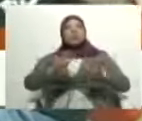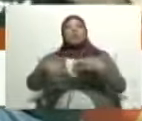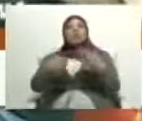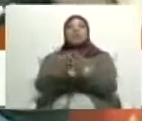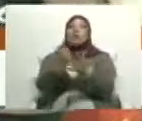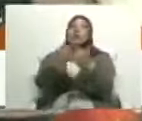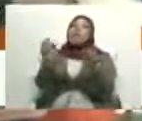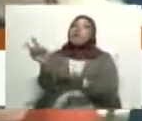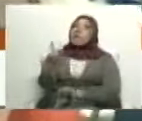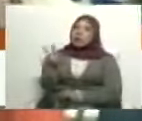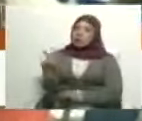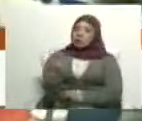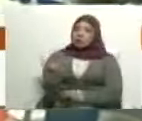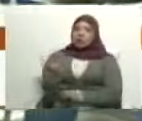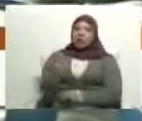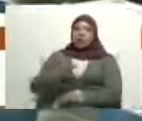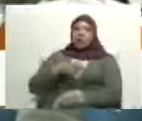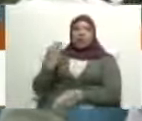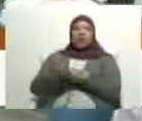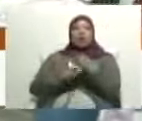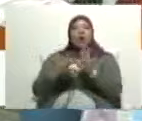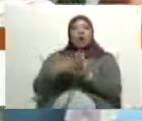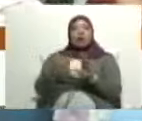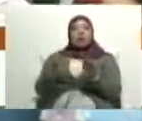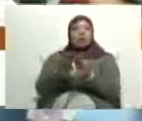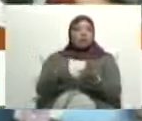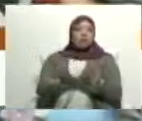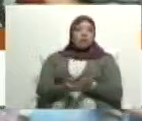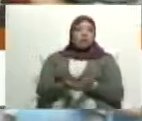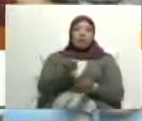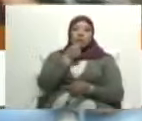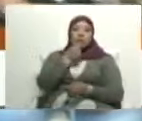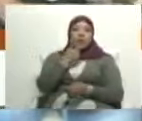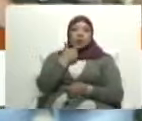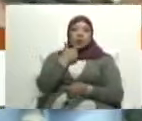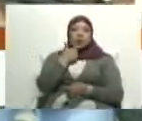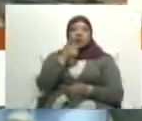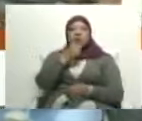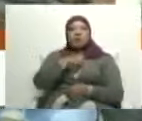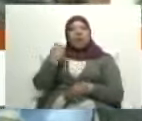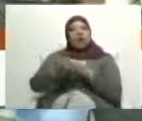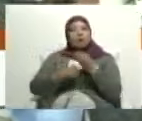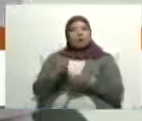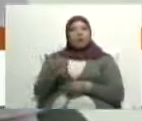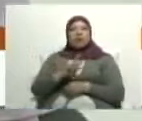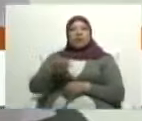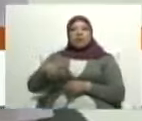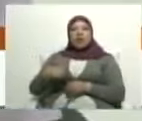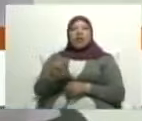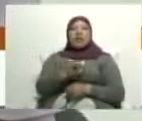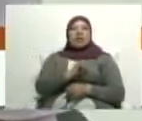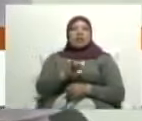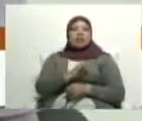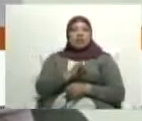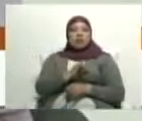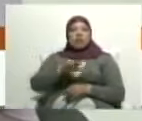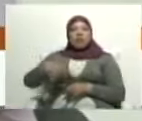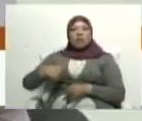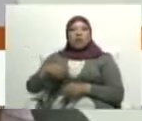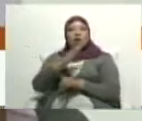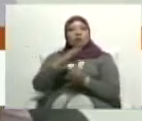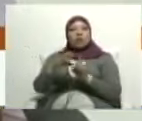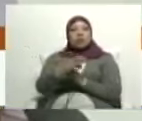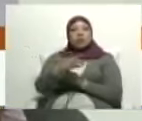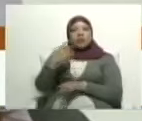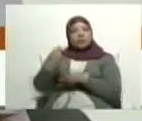Pero Venezuela ha podido dar ejemplo al mundo de su grandeza y de lo que estamos hechos por nuestra identidad y por nuestra cultura.